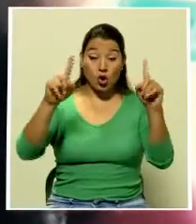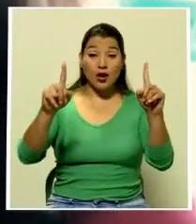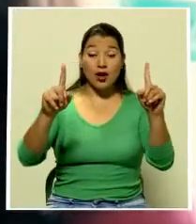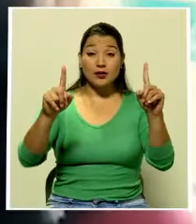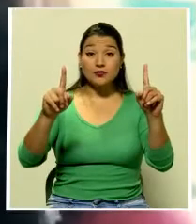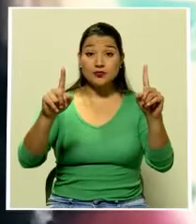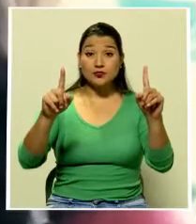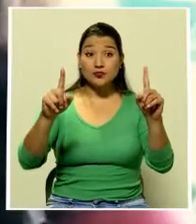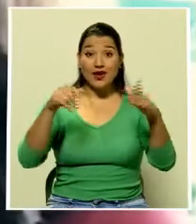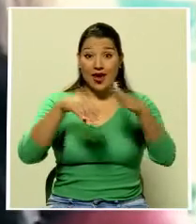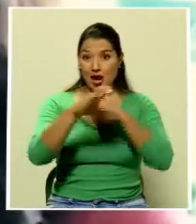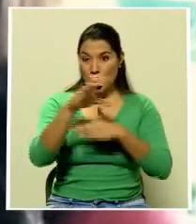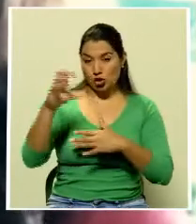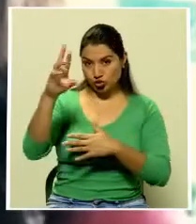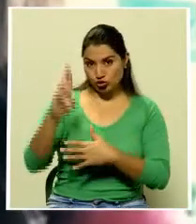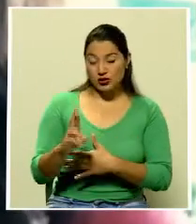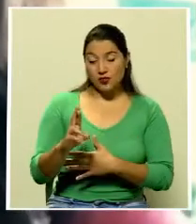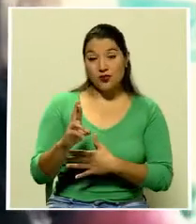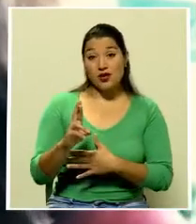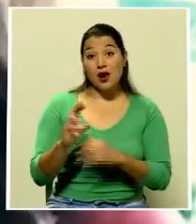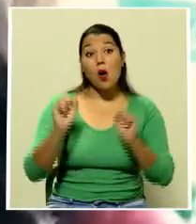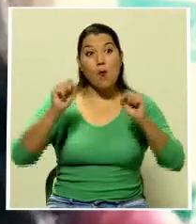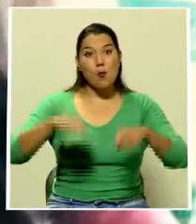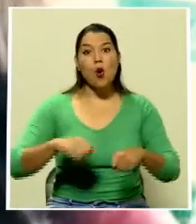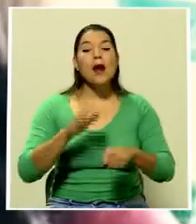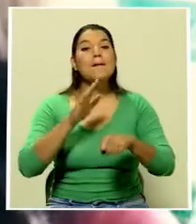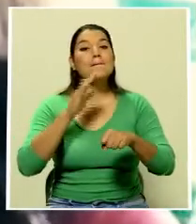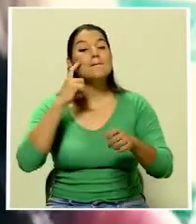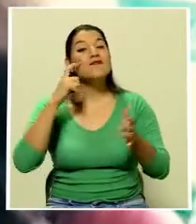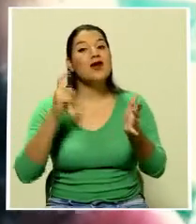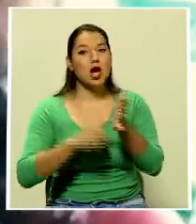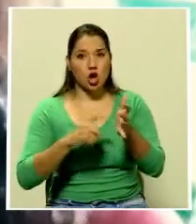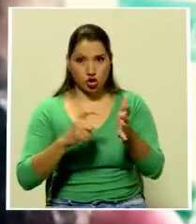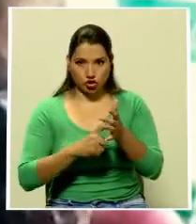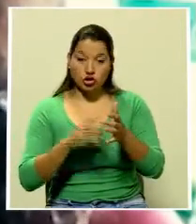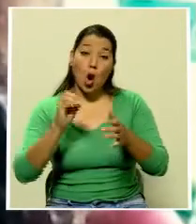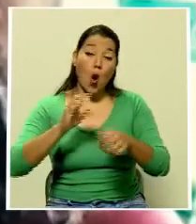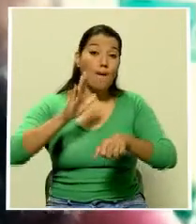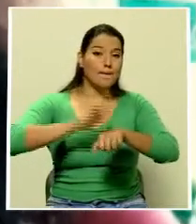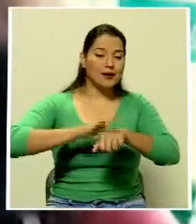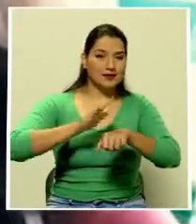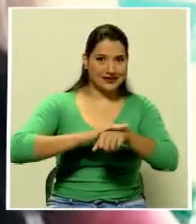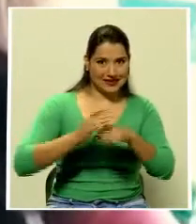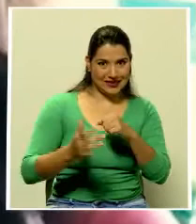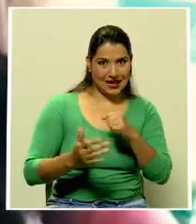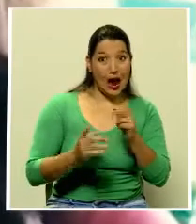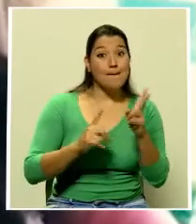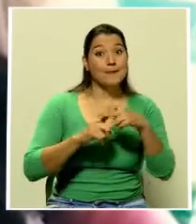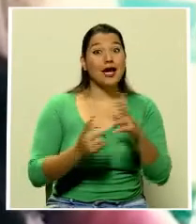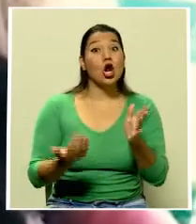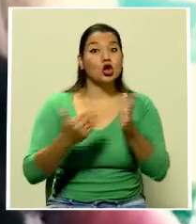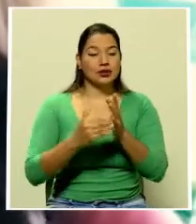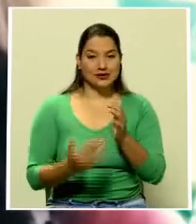ya a nivel nacional, digamos, ese reconocimiento, por así decirlo, ¿verdad?